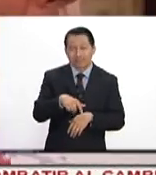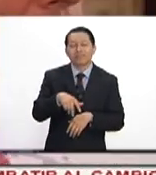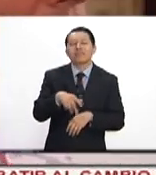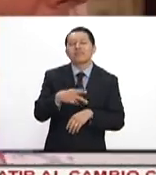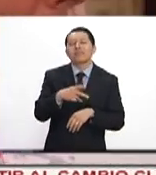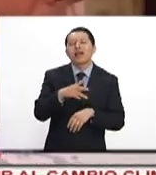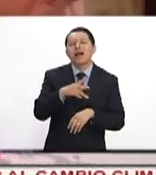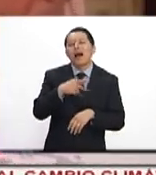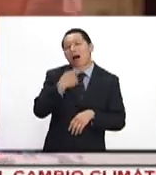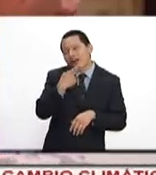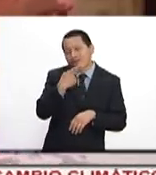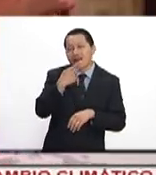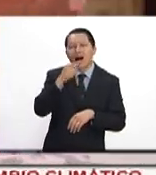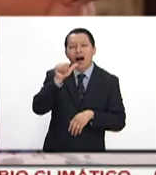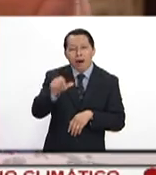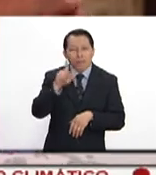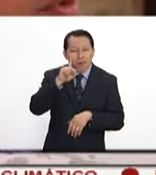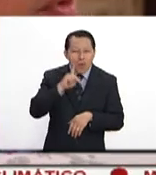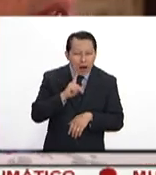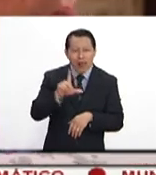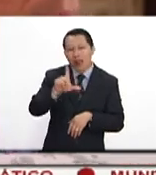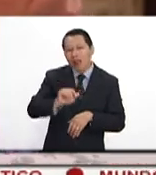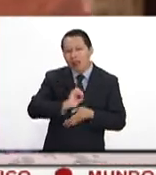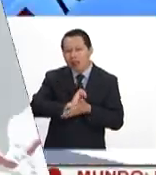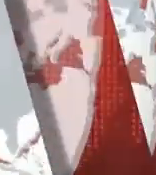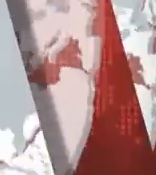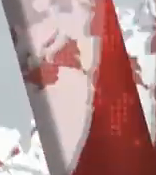vulgar hacia las mujeres.